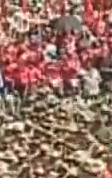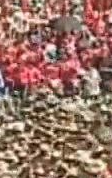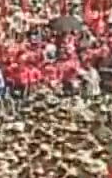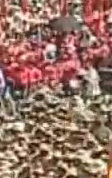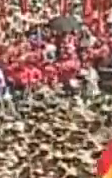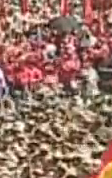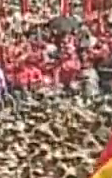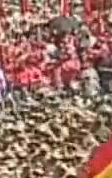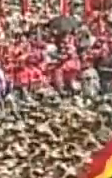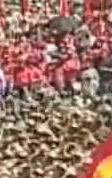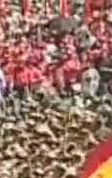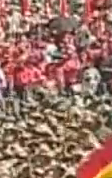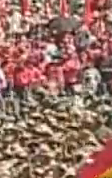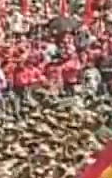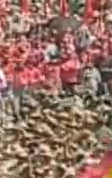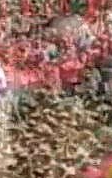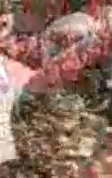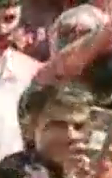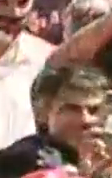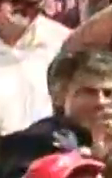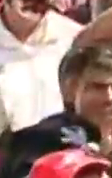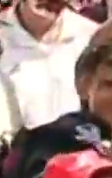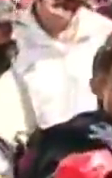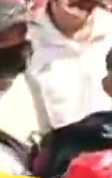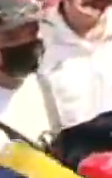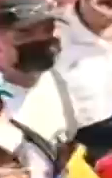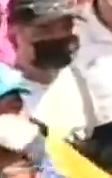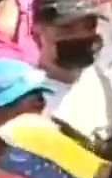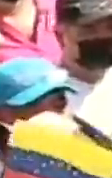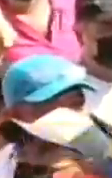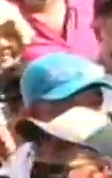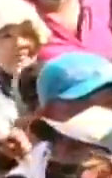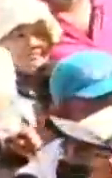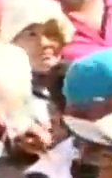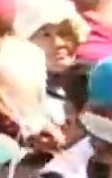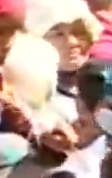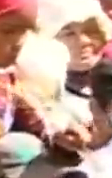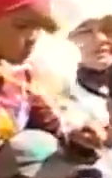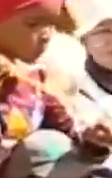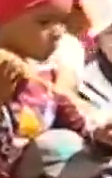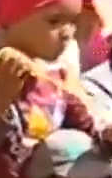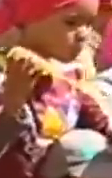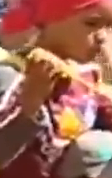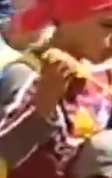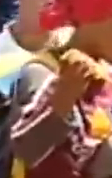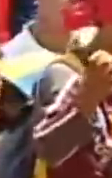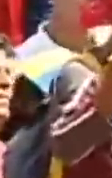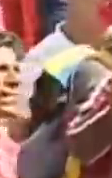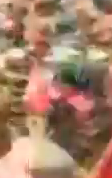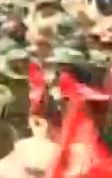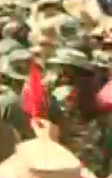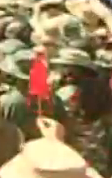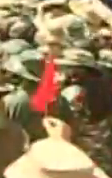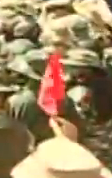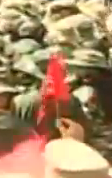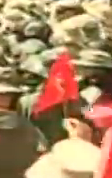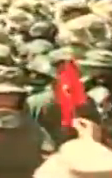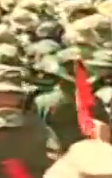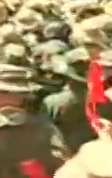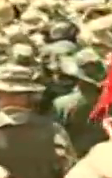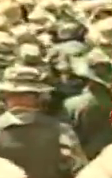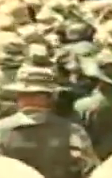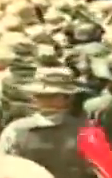dignidad, 20 años del Día de la Dignidad Nacional y 20 años de la Milicia Nacional Bolivariana, pueblo en